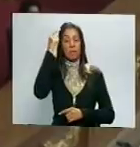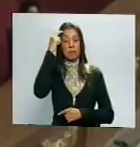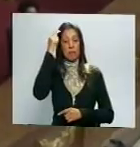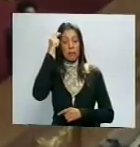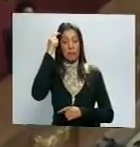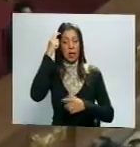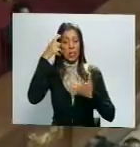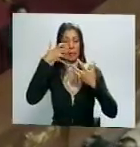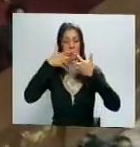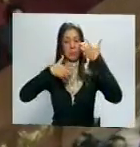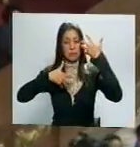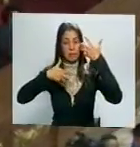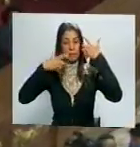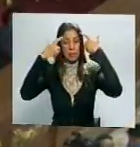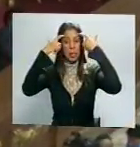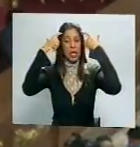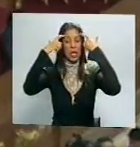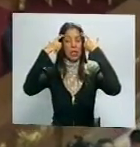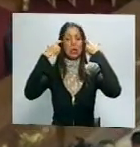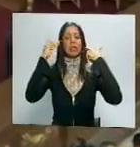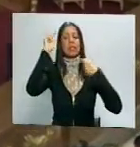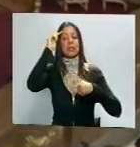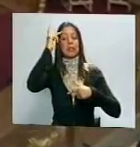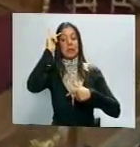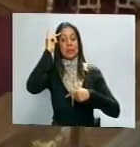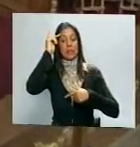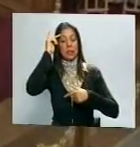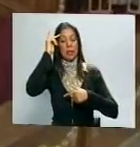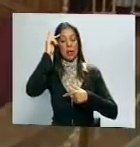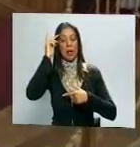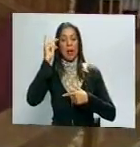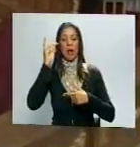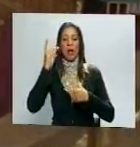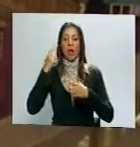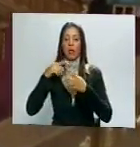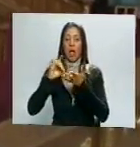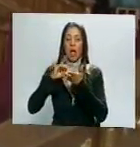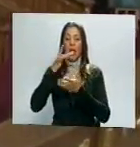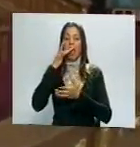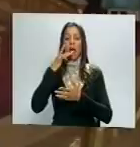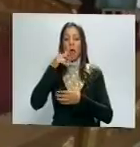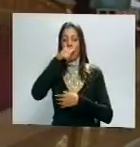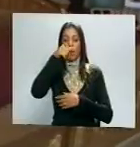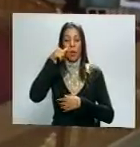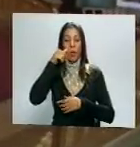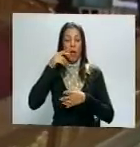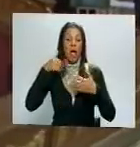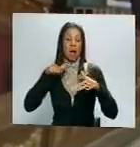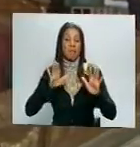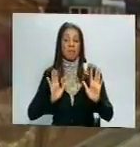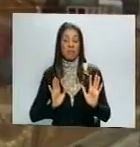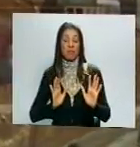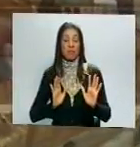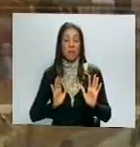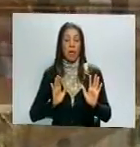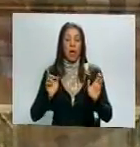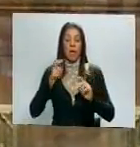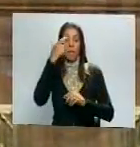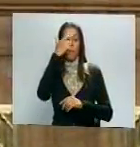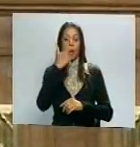psiquiátricos, creo yo, y de dependencia, de otras cosas, quizás, problemas de